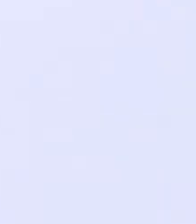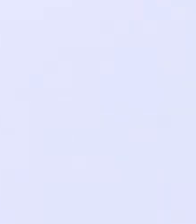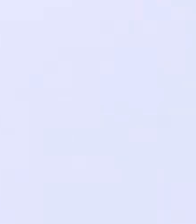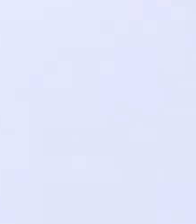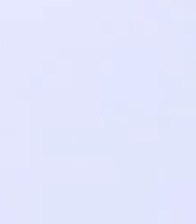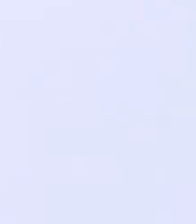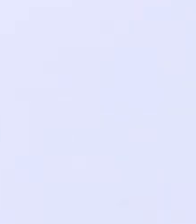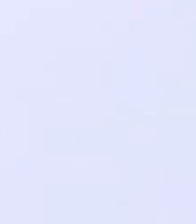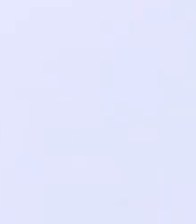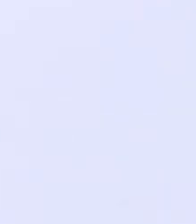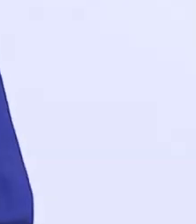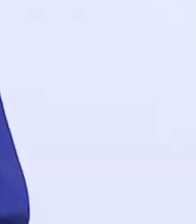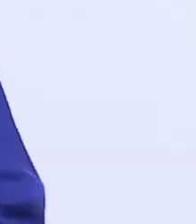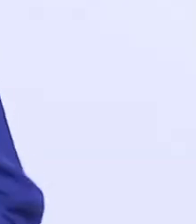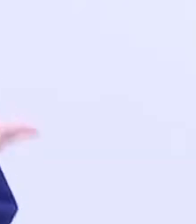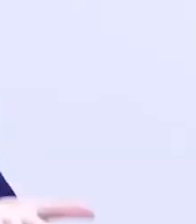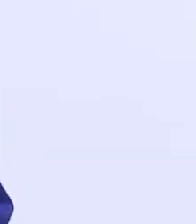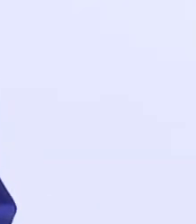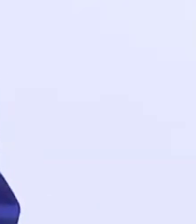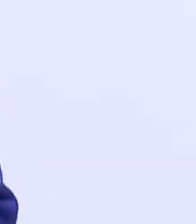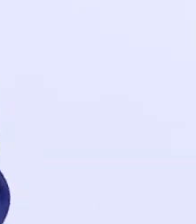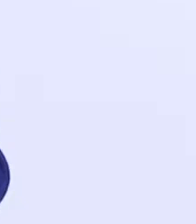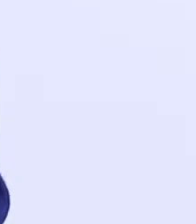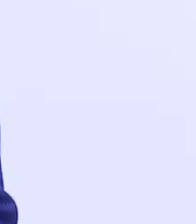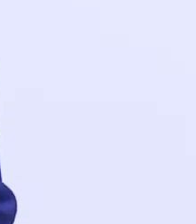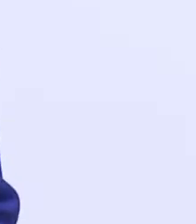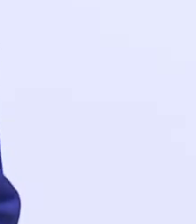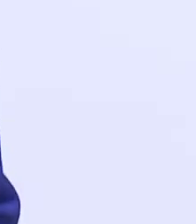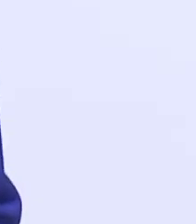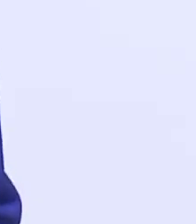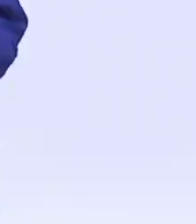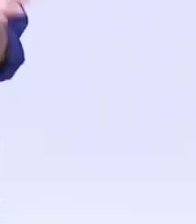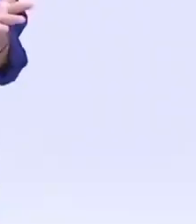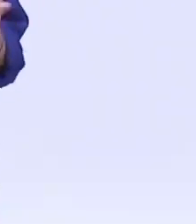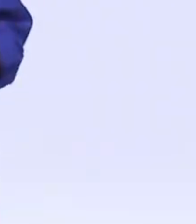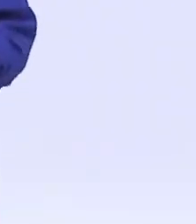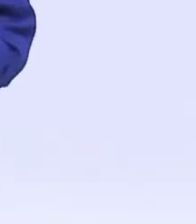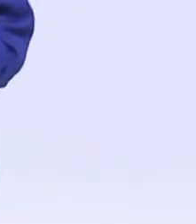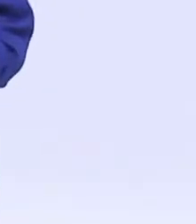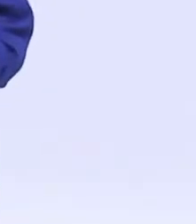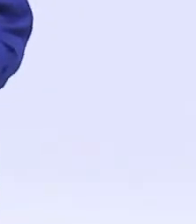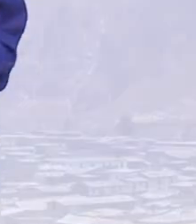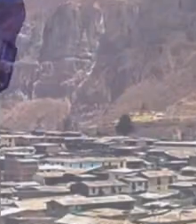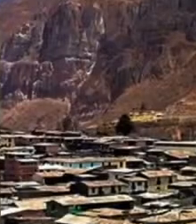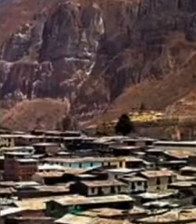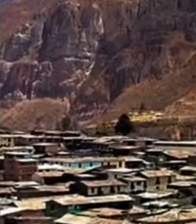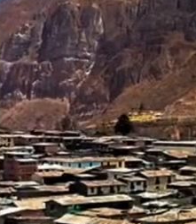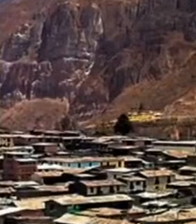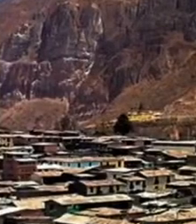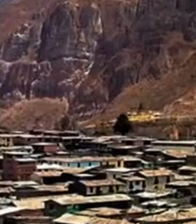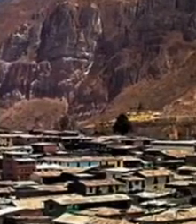Se podría decir que sí. Como podemos ver, estos 30 días fueron positivos para el medio ambiente.